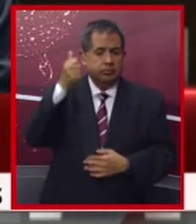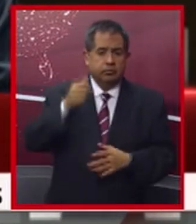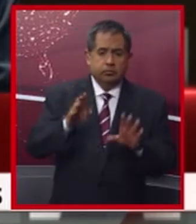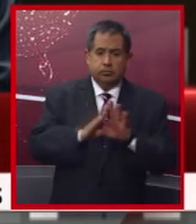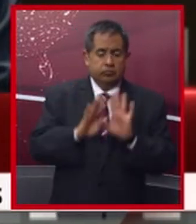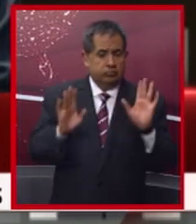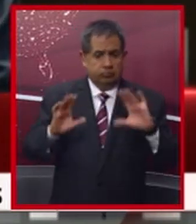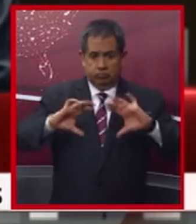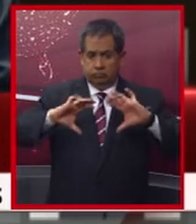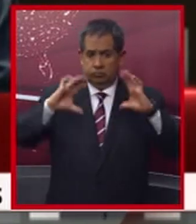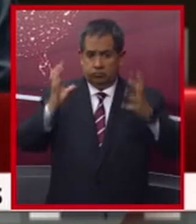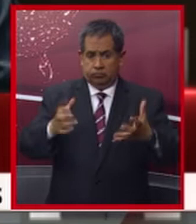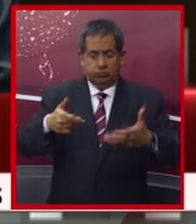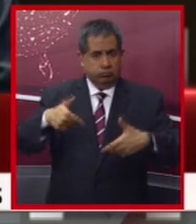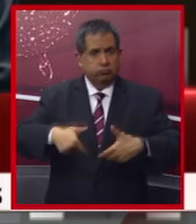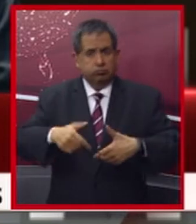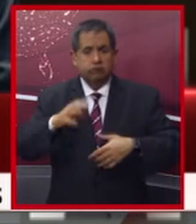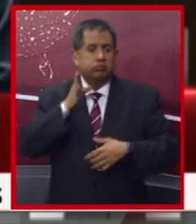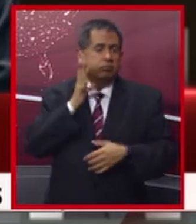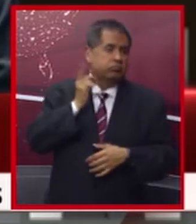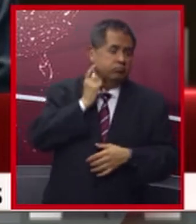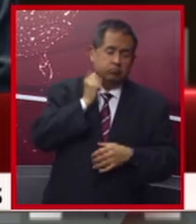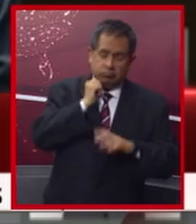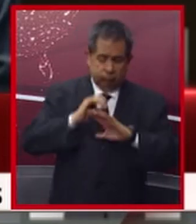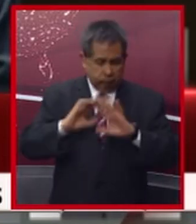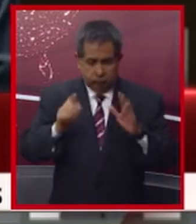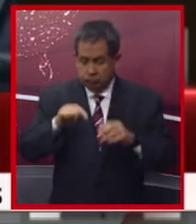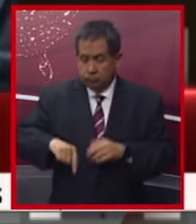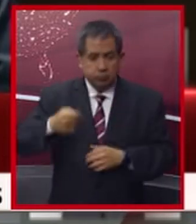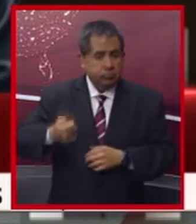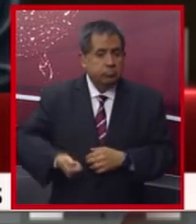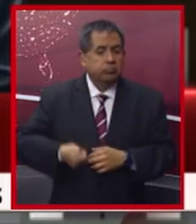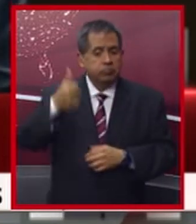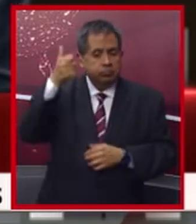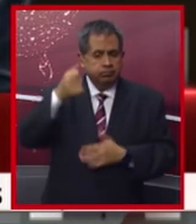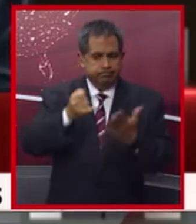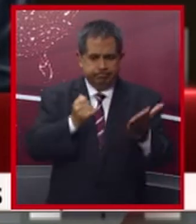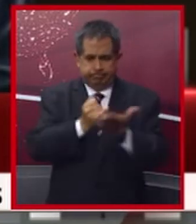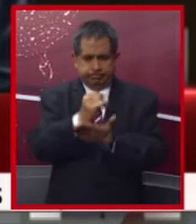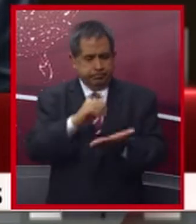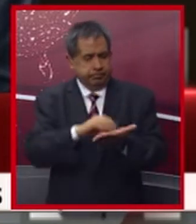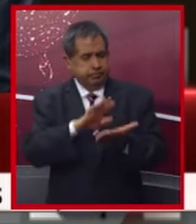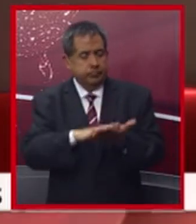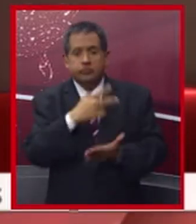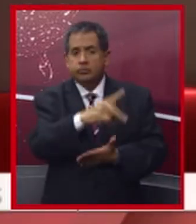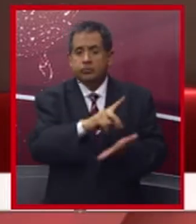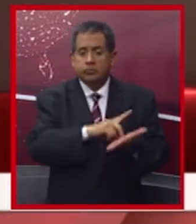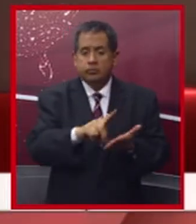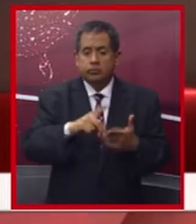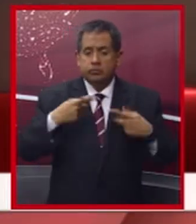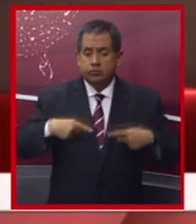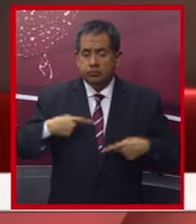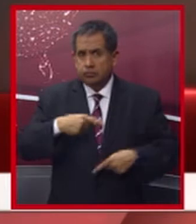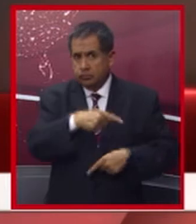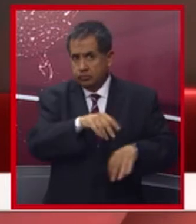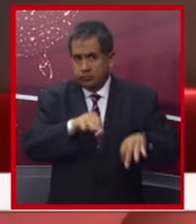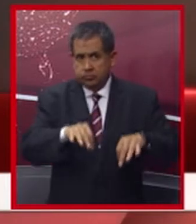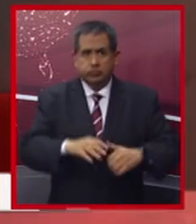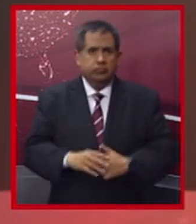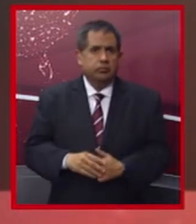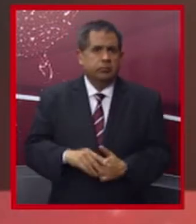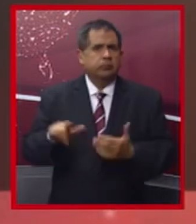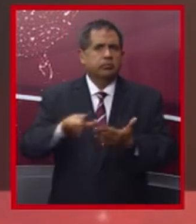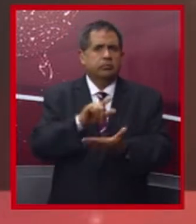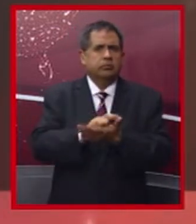cualquier congreso, ya sea Cámara de Diputados o senadores, que se definen los derechos de los pasajeros. Las reformas a la Ley de